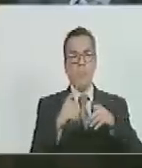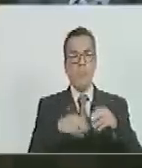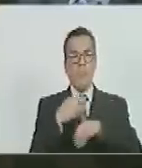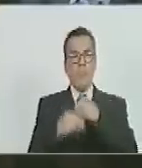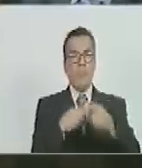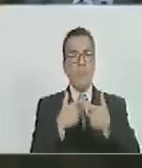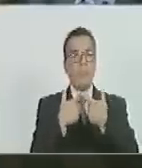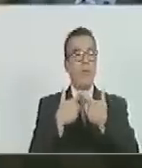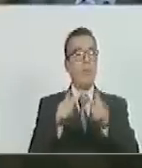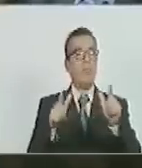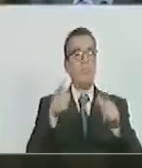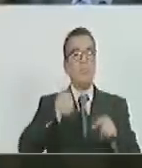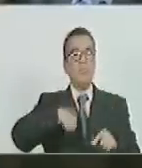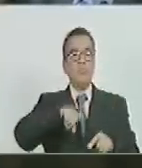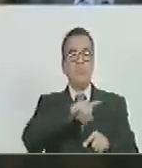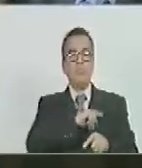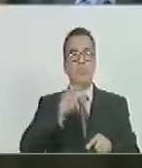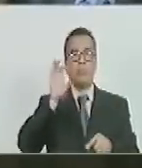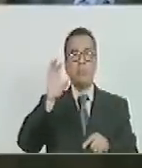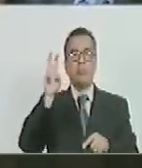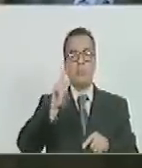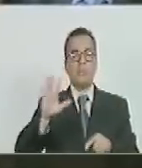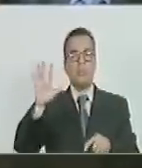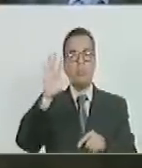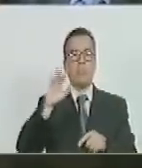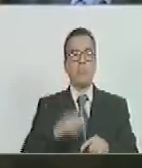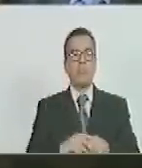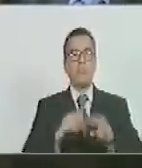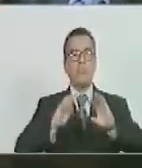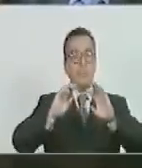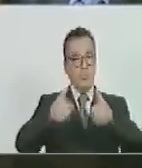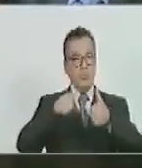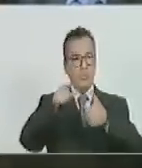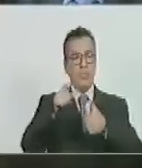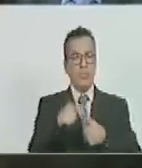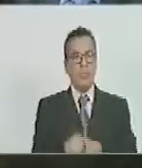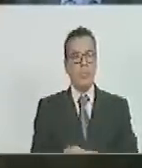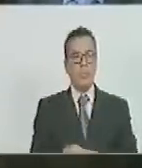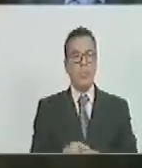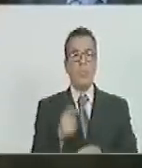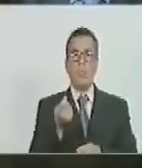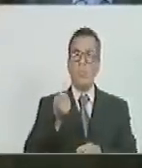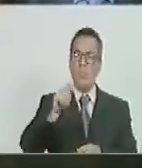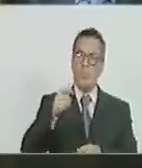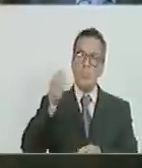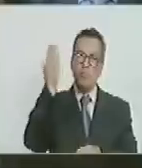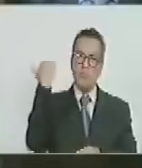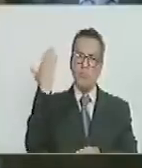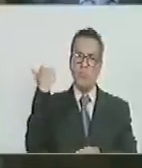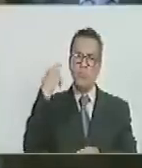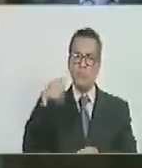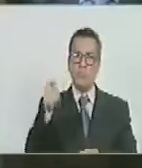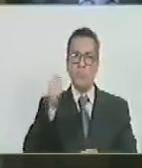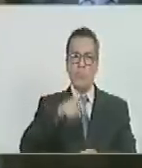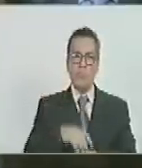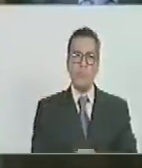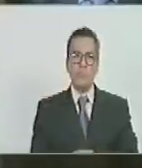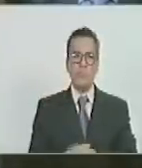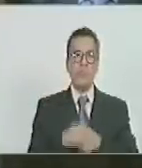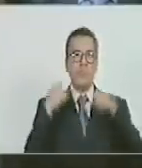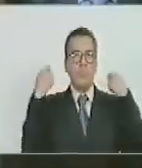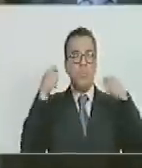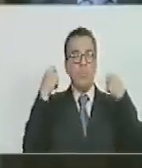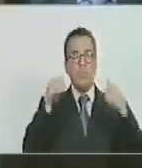la libertad de nuestra patria y que iniciaba meses antes con la